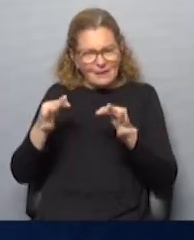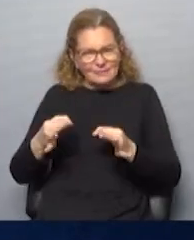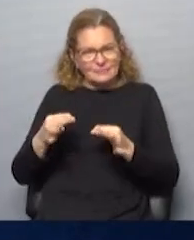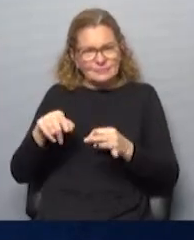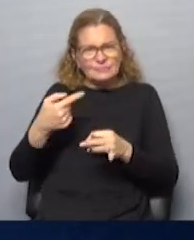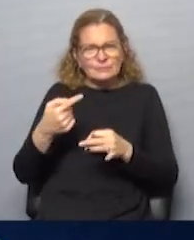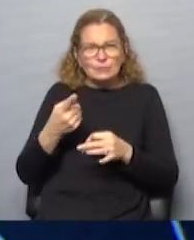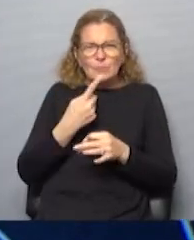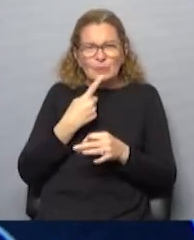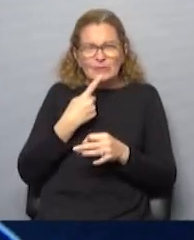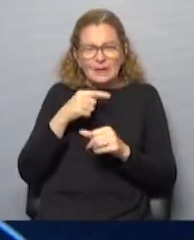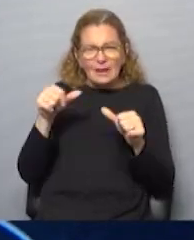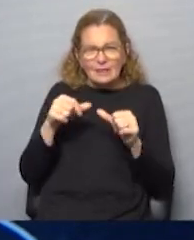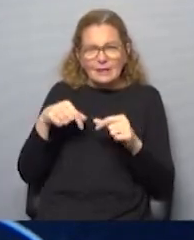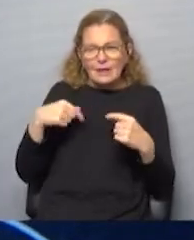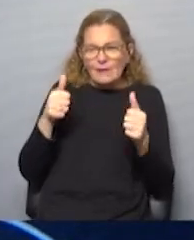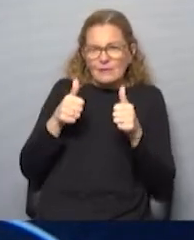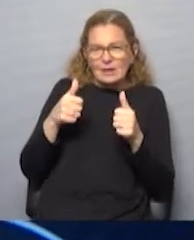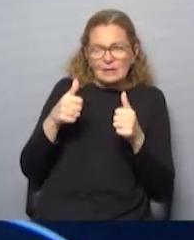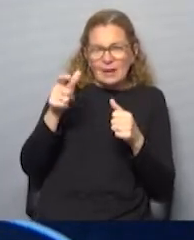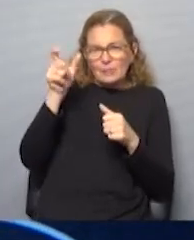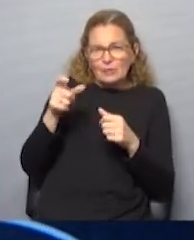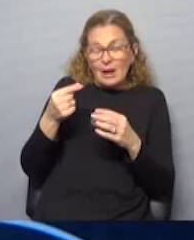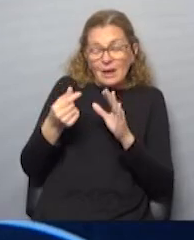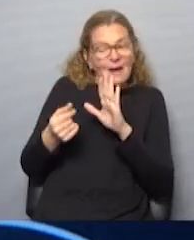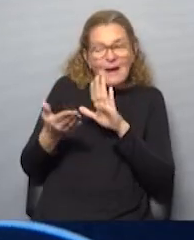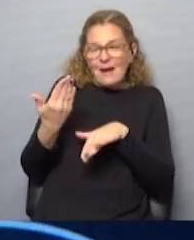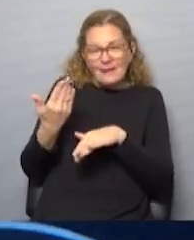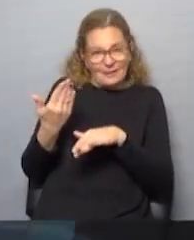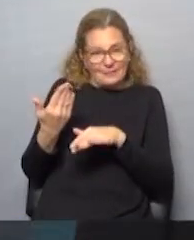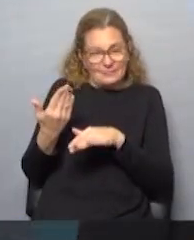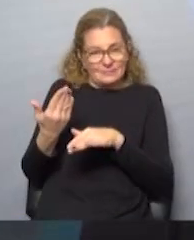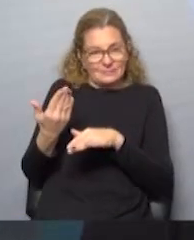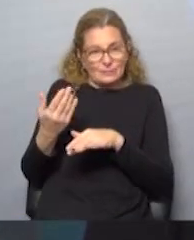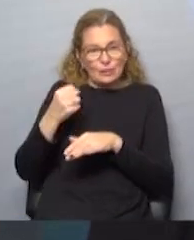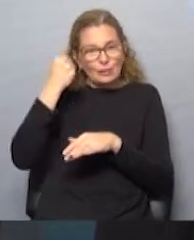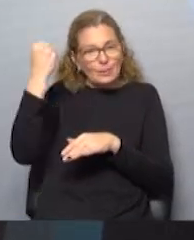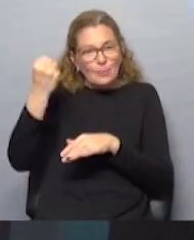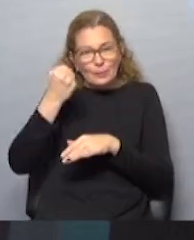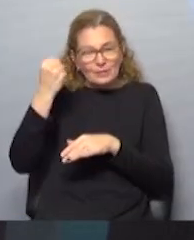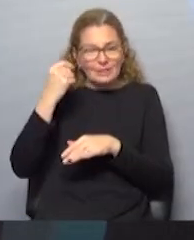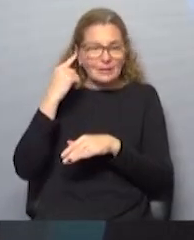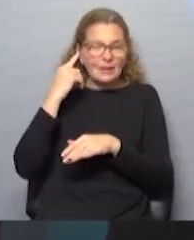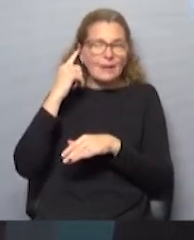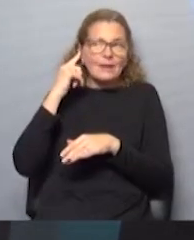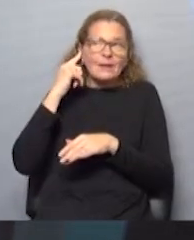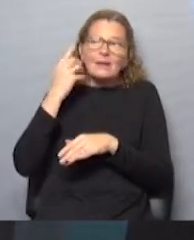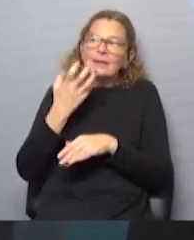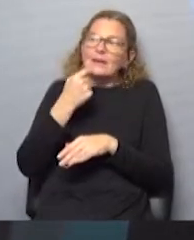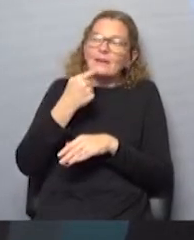otro tipo de políticas que hacen al bienestar de las personas son caras porque son relevantes son caras en el sentido de que